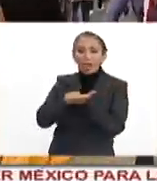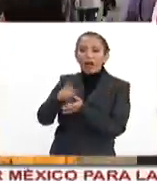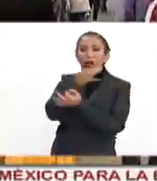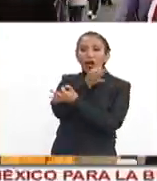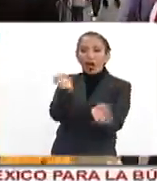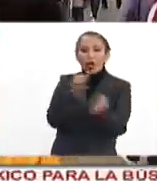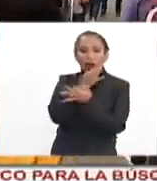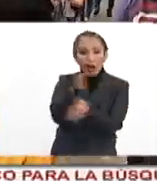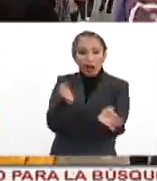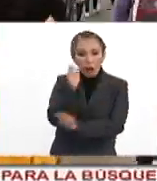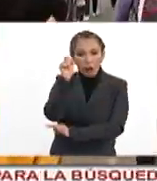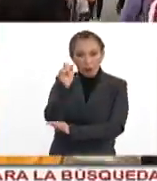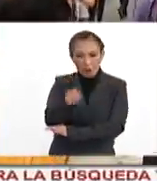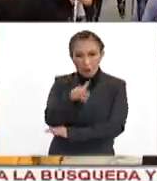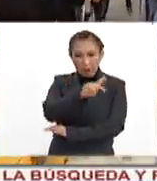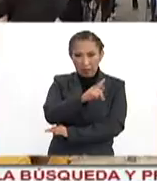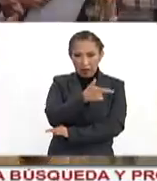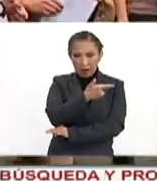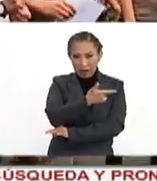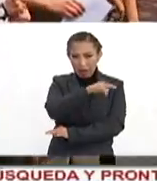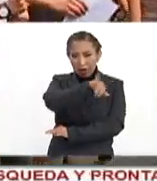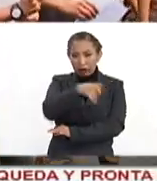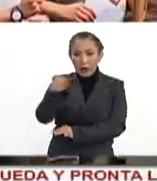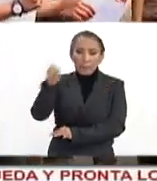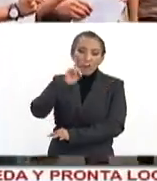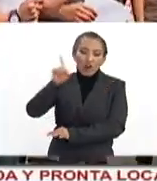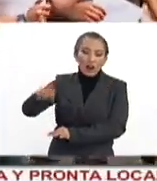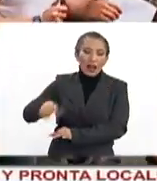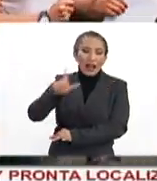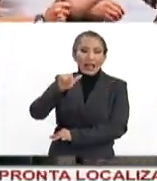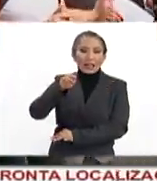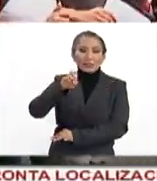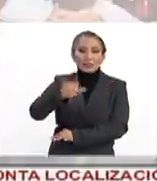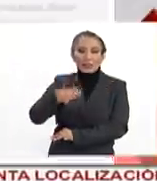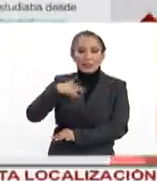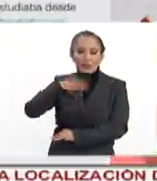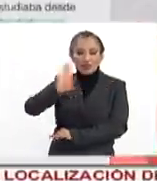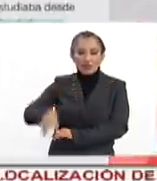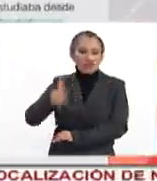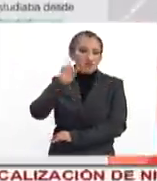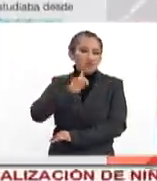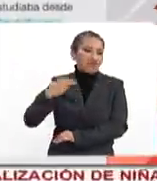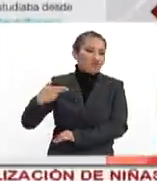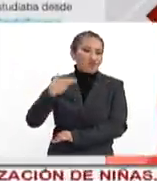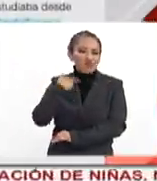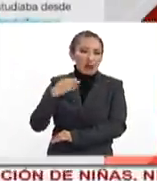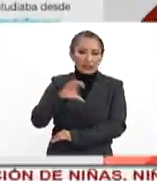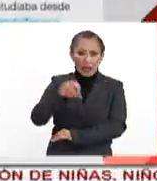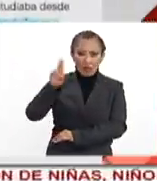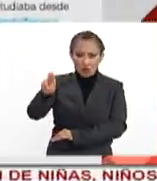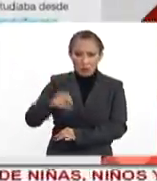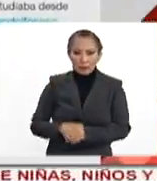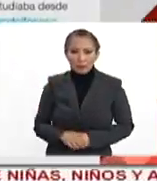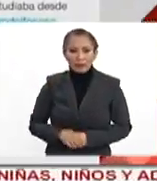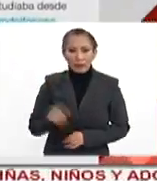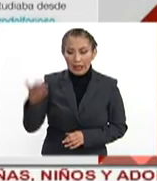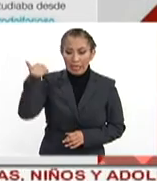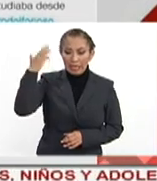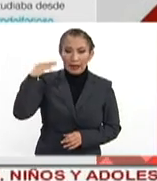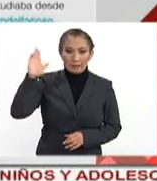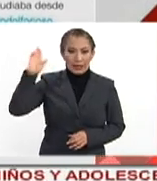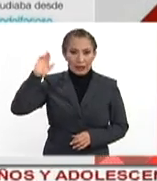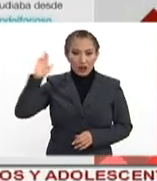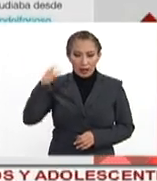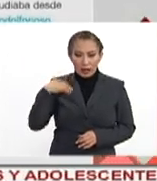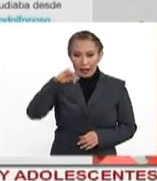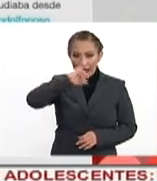que emitió la Procuraduría en torno a la joven Lesbi Berlín, cuyo cuerpo fue encontrado en Ciudad Universitaria el pasado